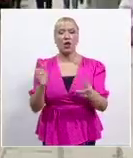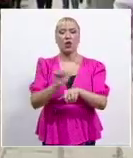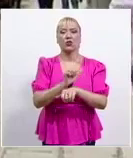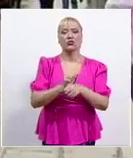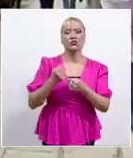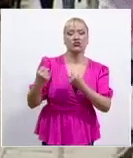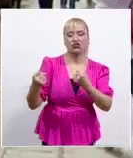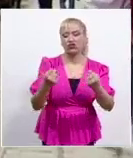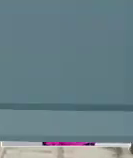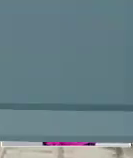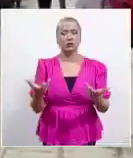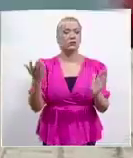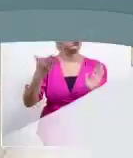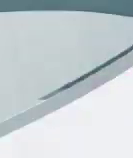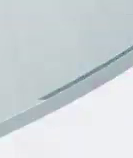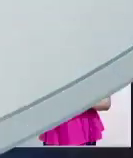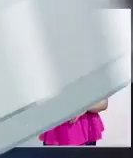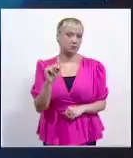de vehículos.